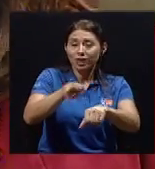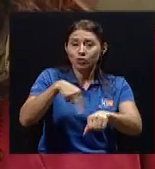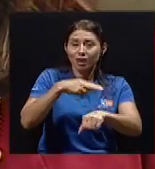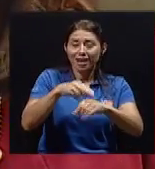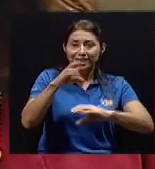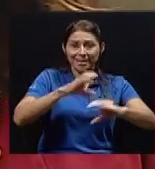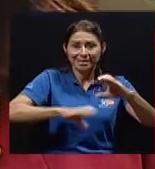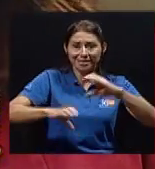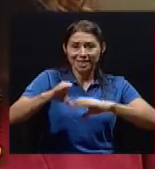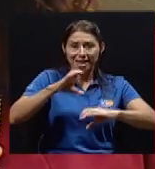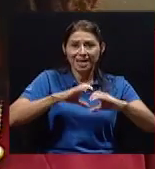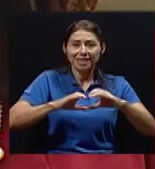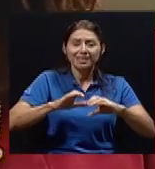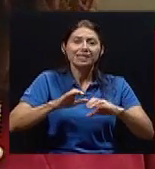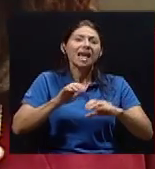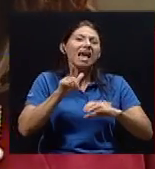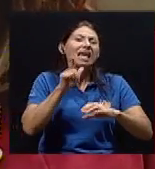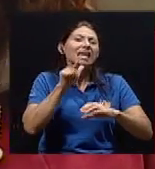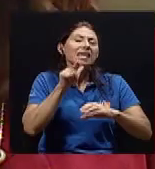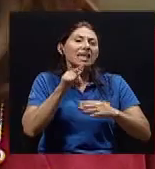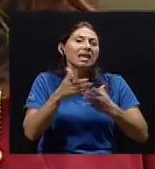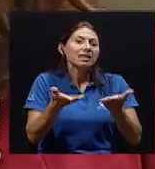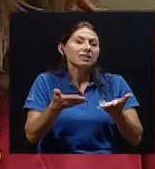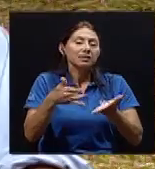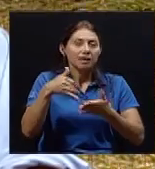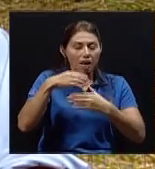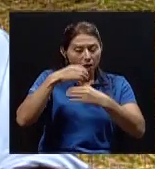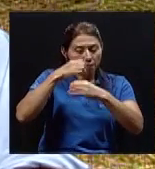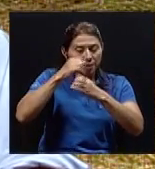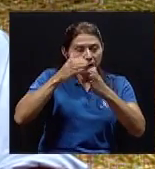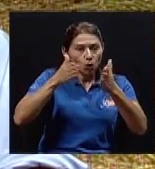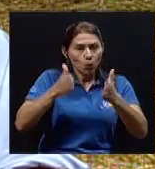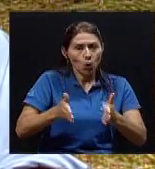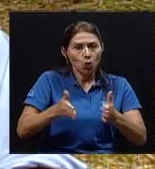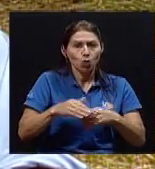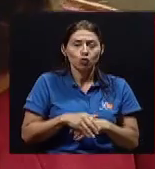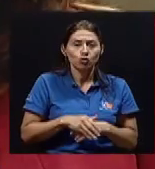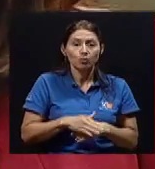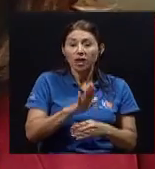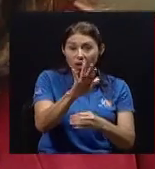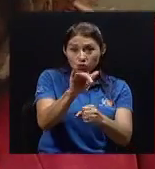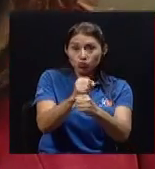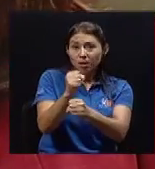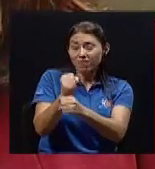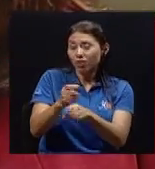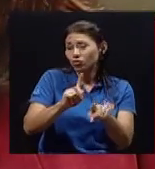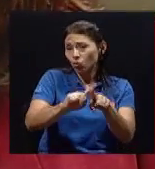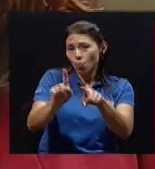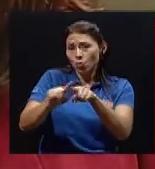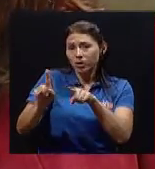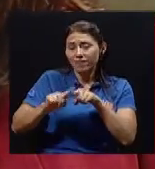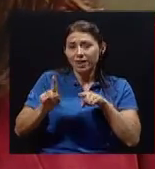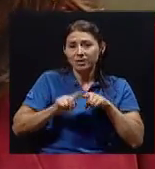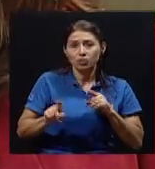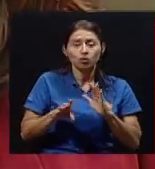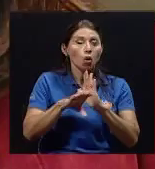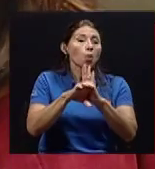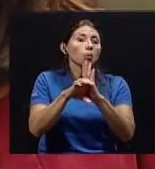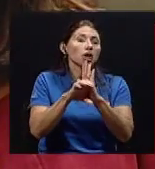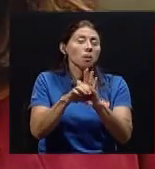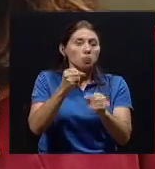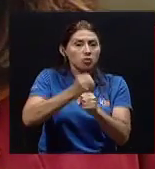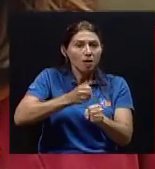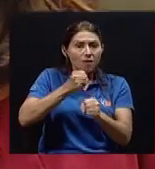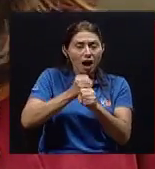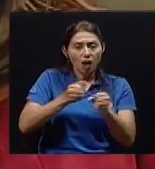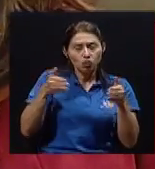de ciencia recaen en microbiólogos. Y los aportes pues son muy diversos, ¿verdad? Hay